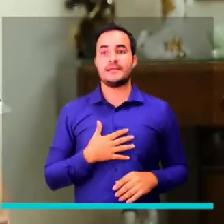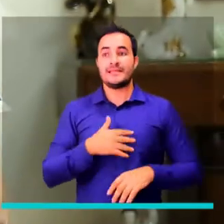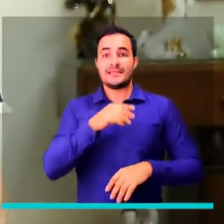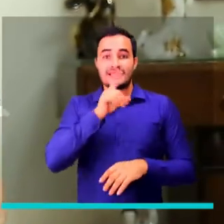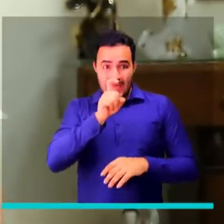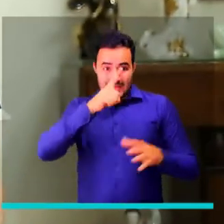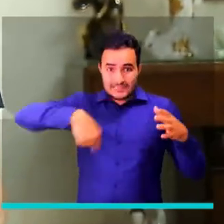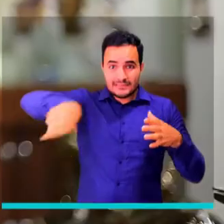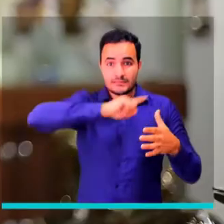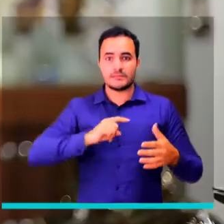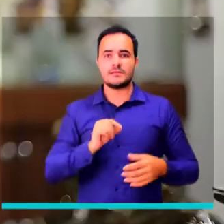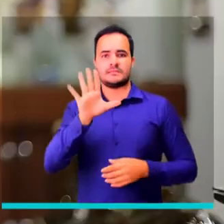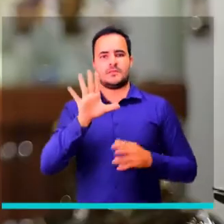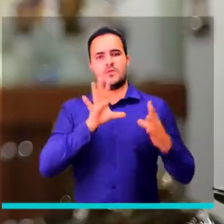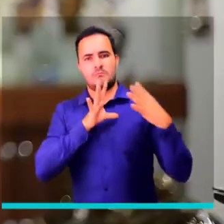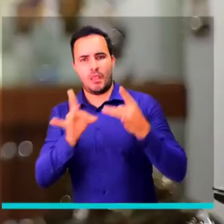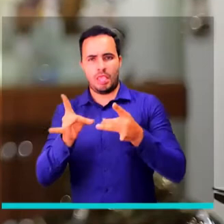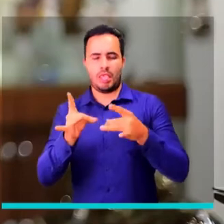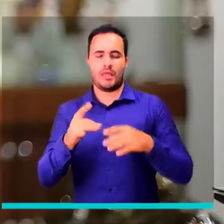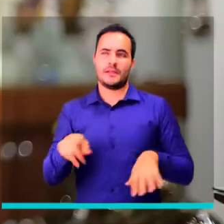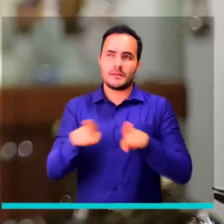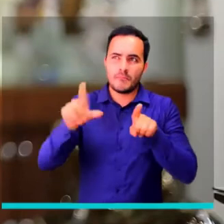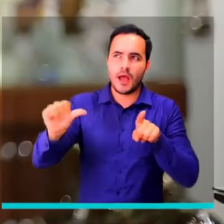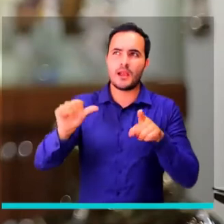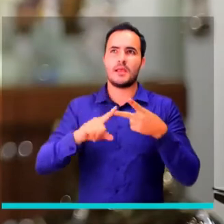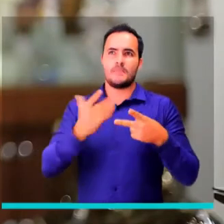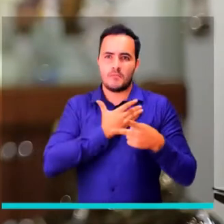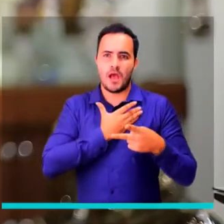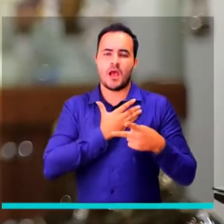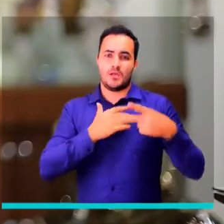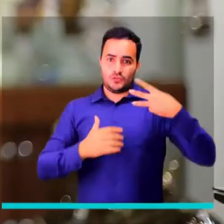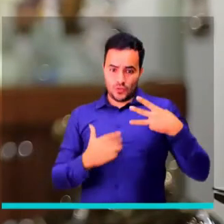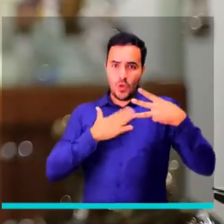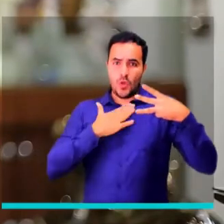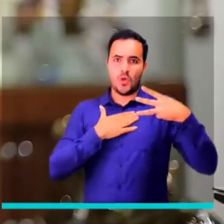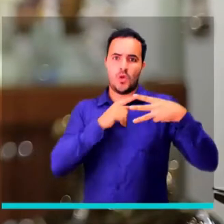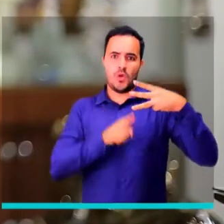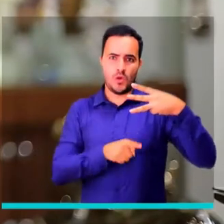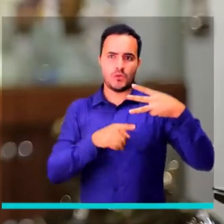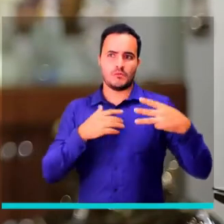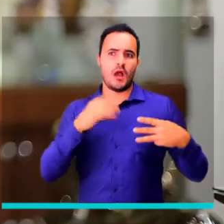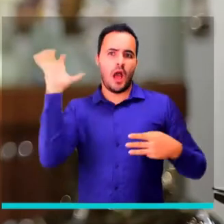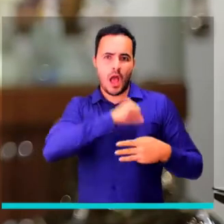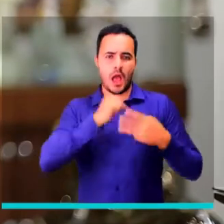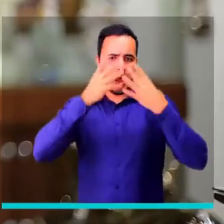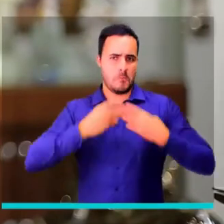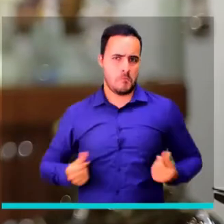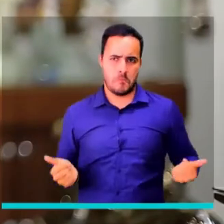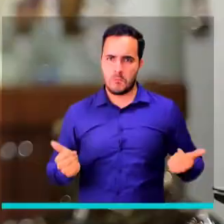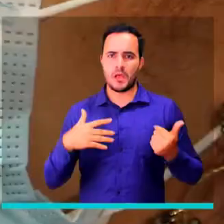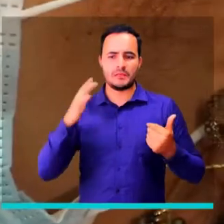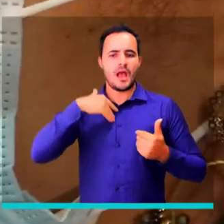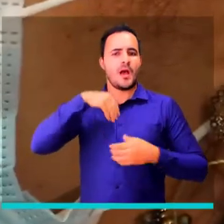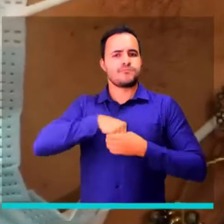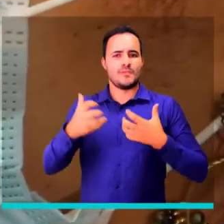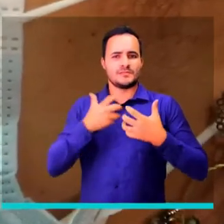personas nos contagiamos 5. Lo que fue a mi hermana, mi mamá y a mí, nos salió que ya nos había pasado la infección y ya habíamos creado